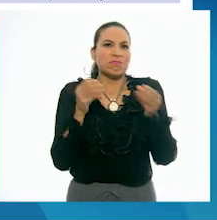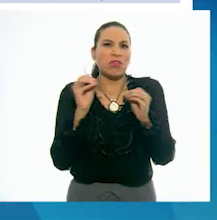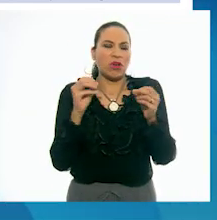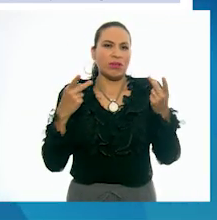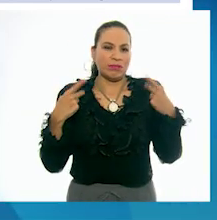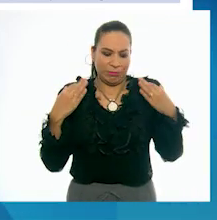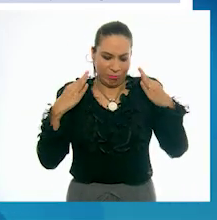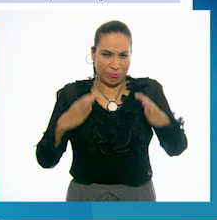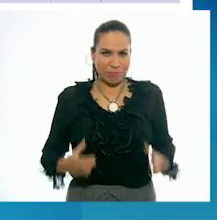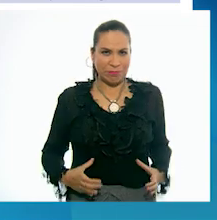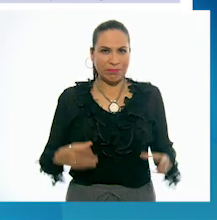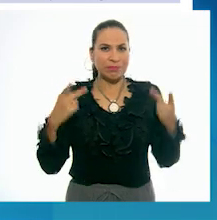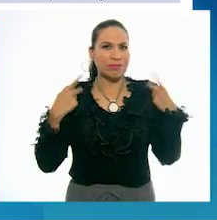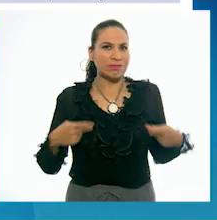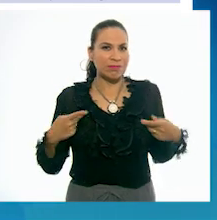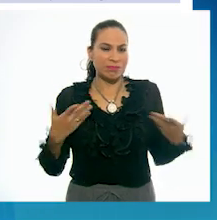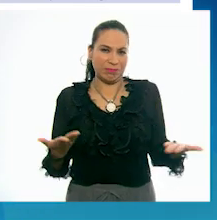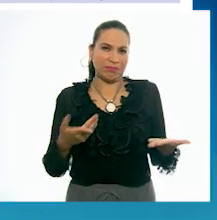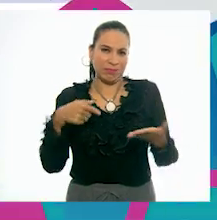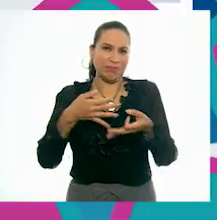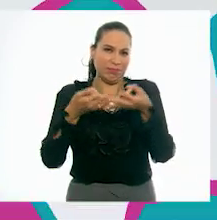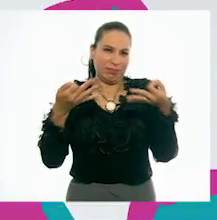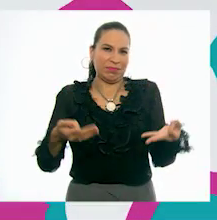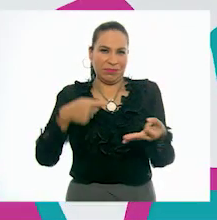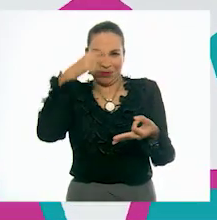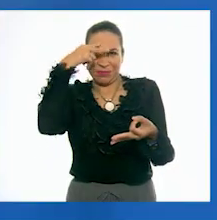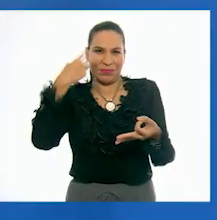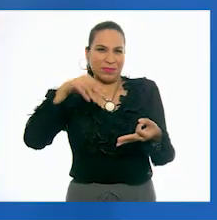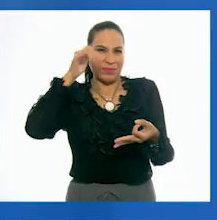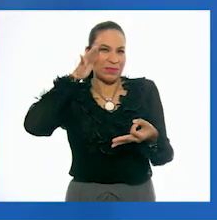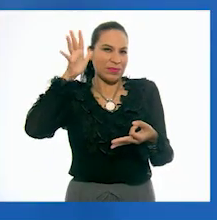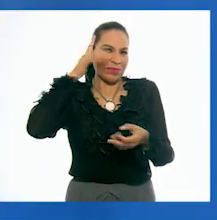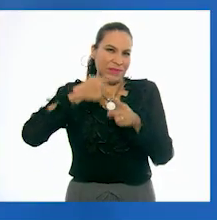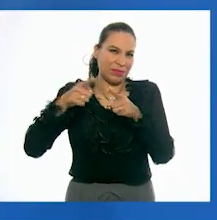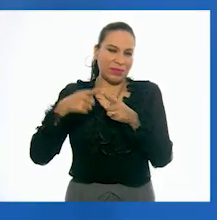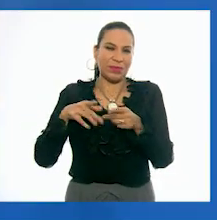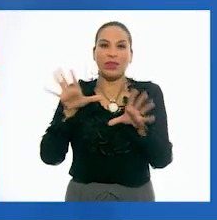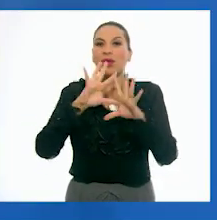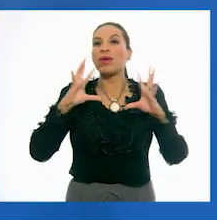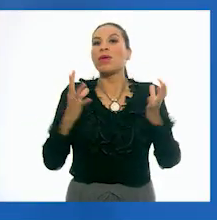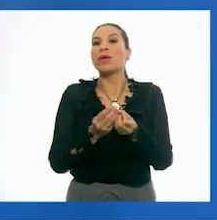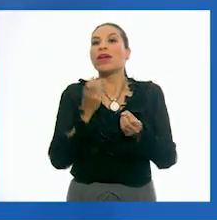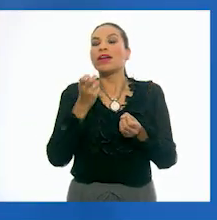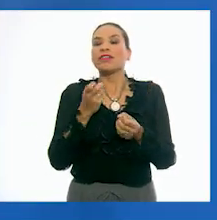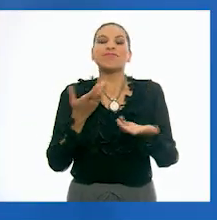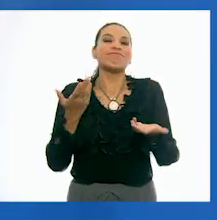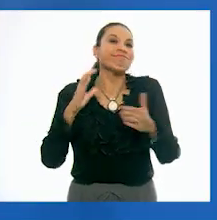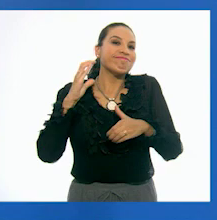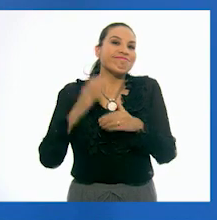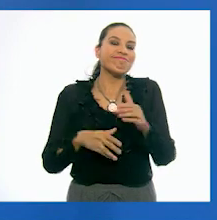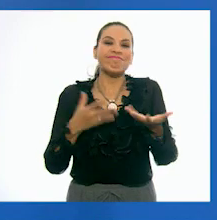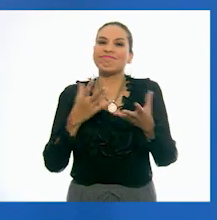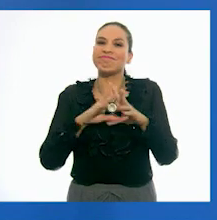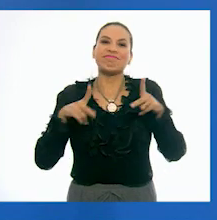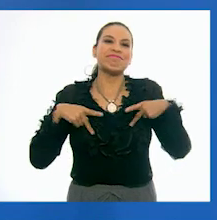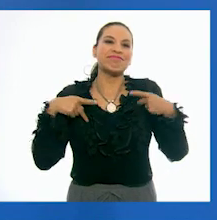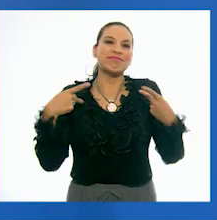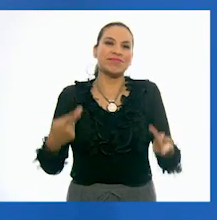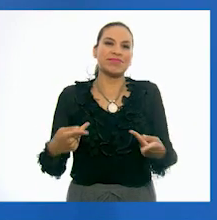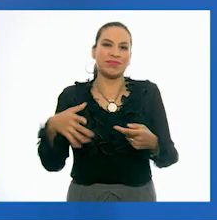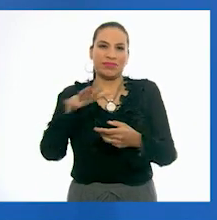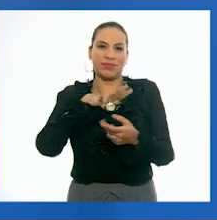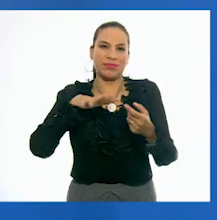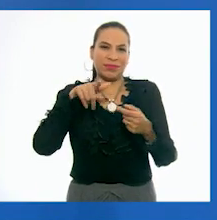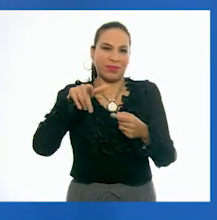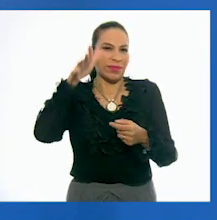preparada físicamente la gente de este territorio. Todo esto en conjunto, pues, terminó debilitando en gran medida a